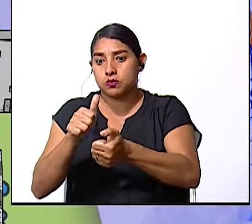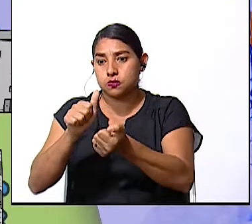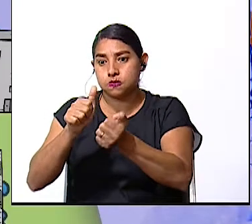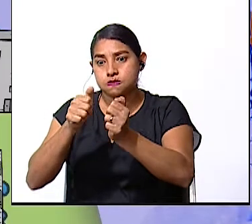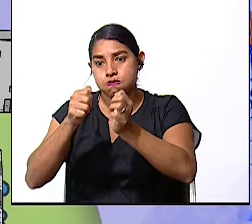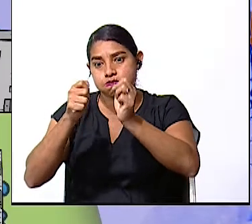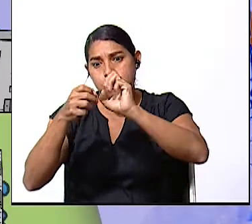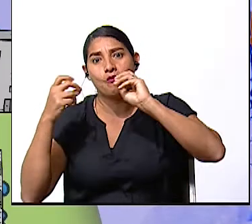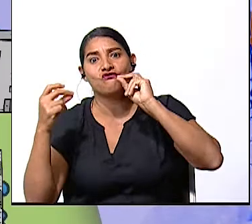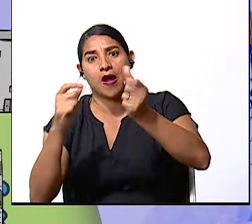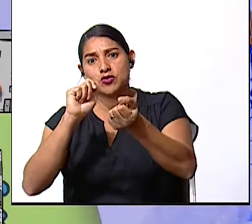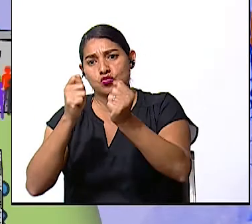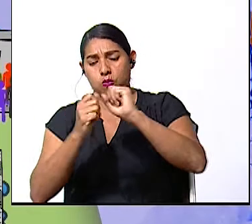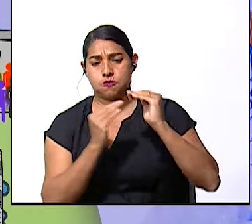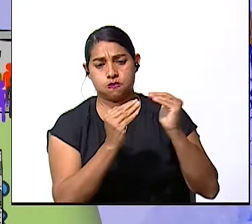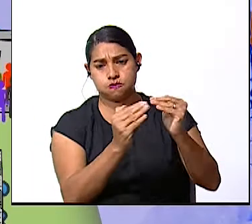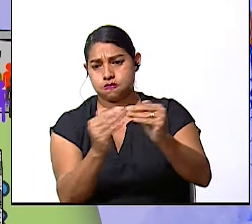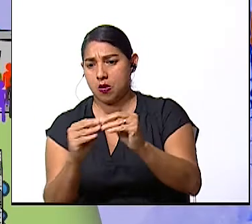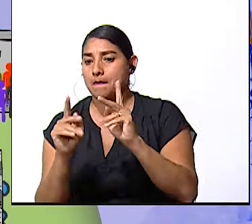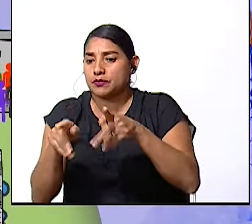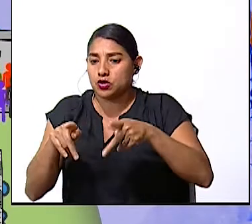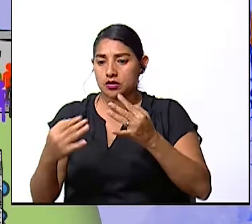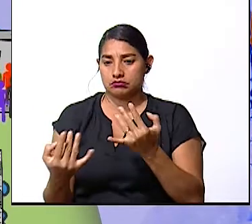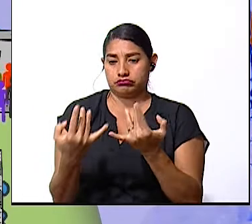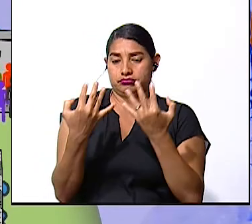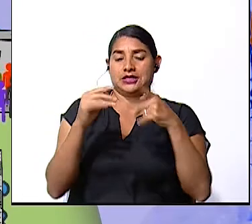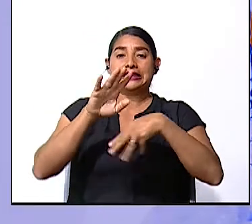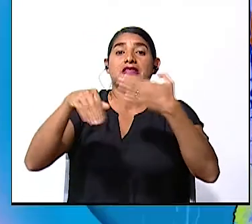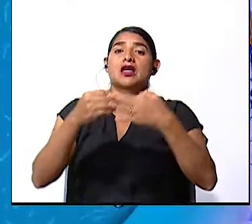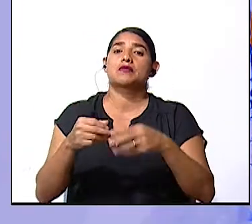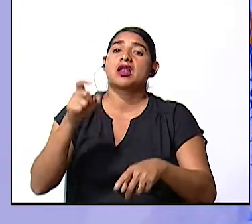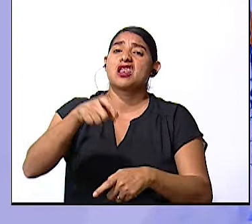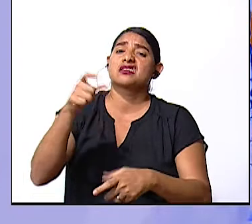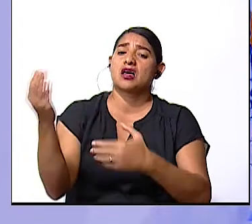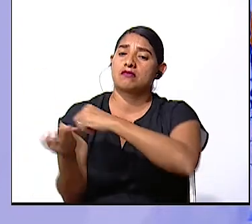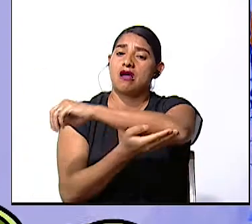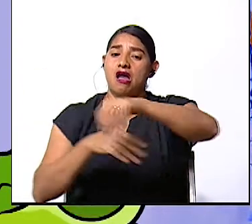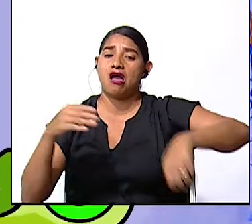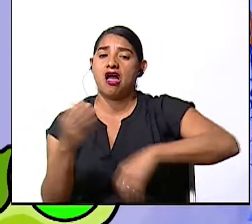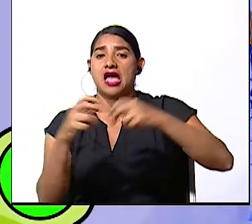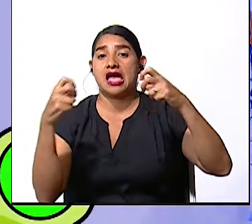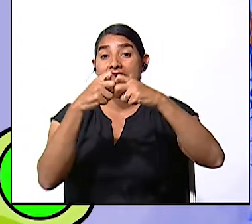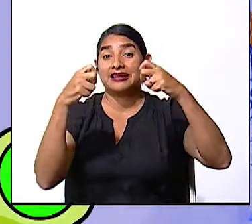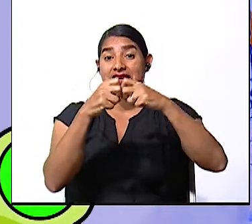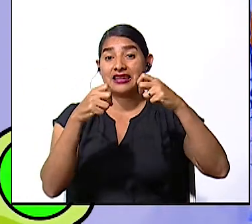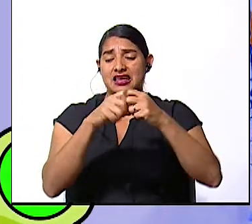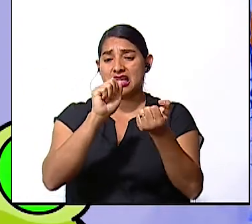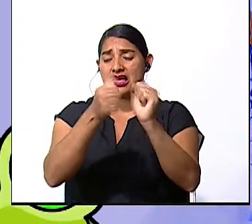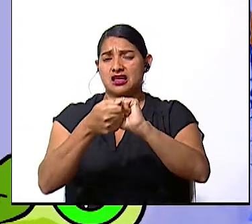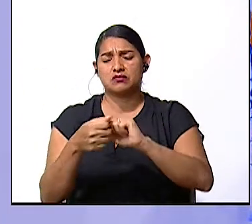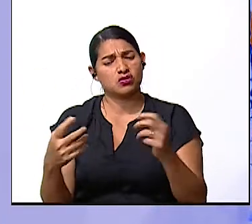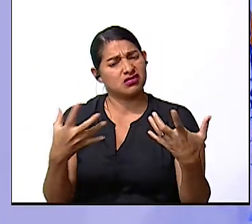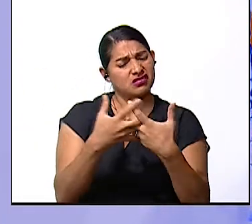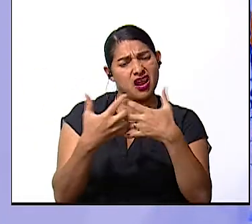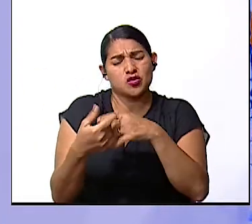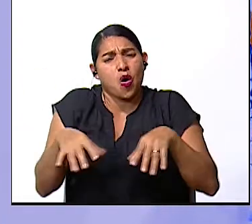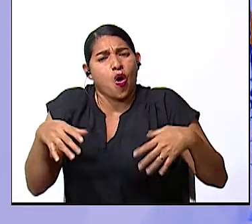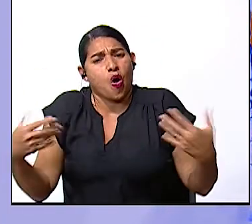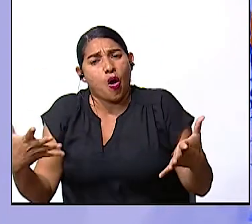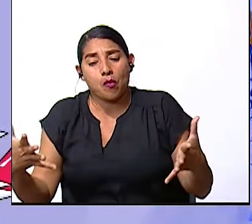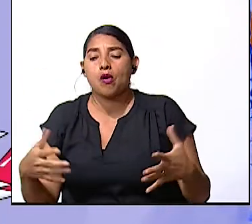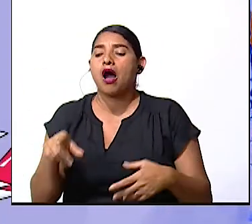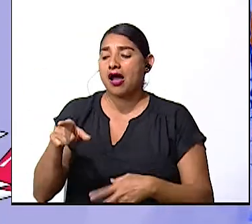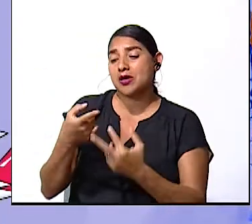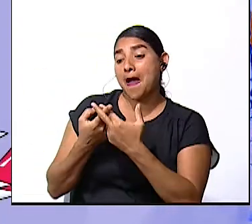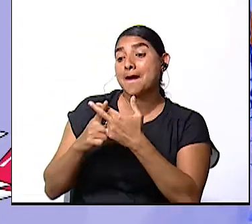creciendo cada vez más las ciudades, la población mundial y también la necesidad de más energía. ¿Qué tiene que ver? Todo eso ha